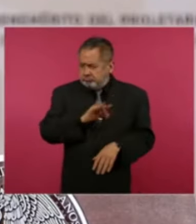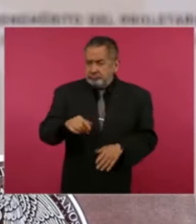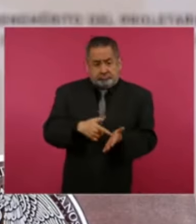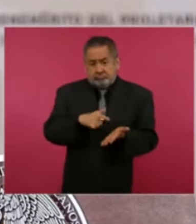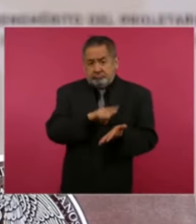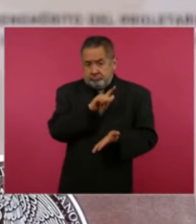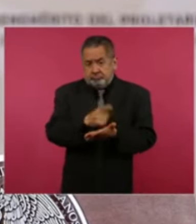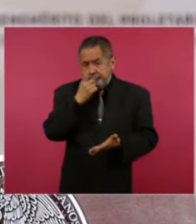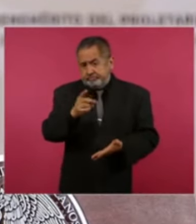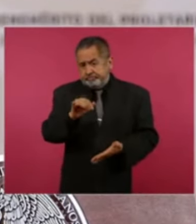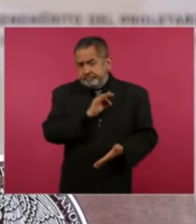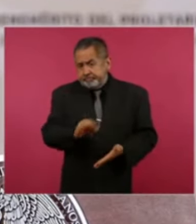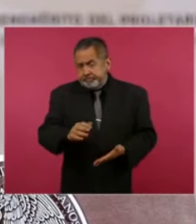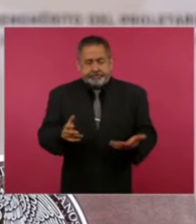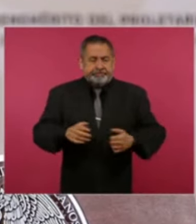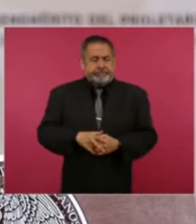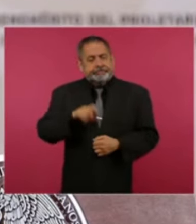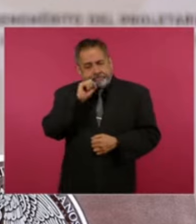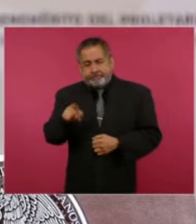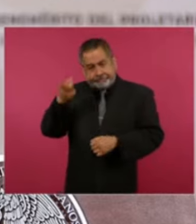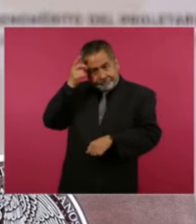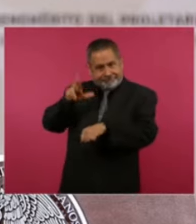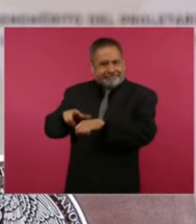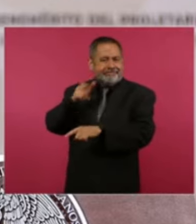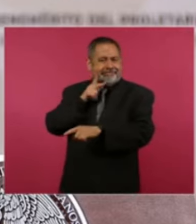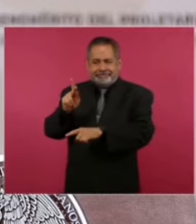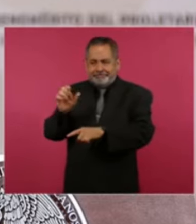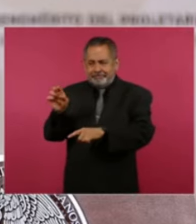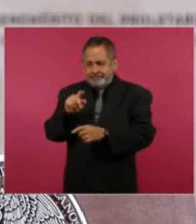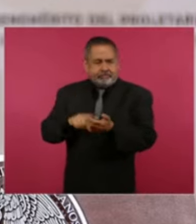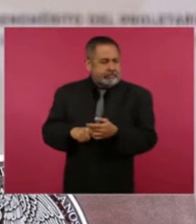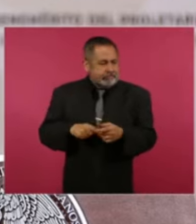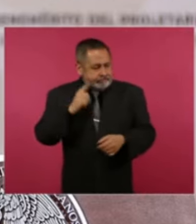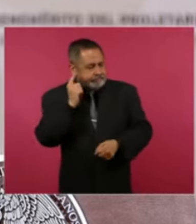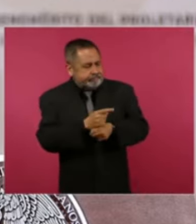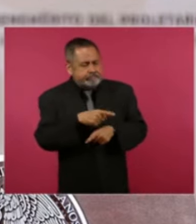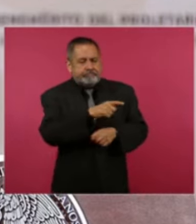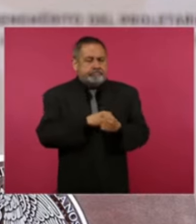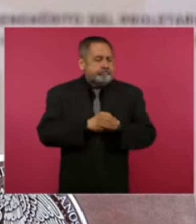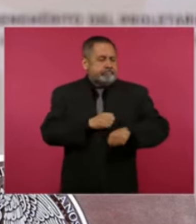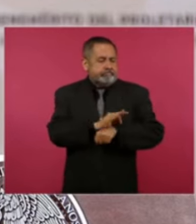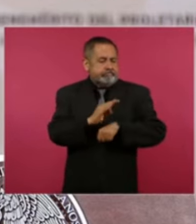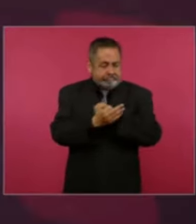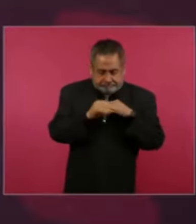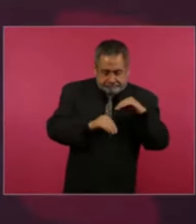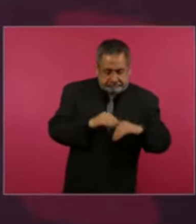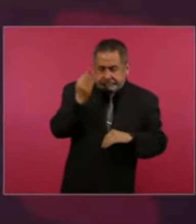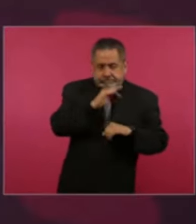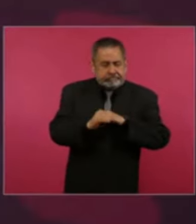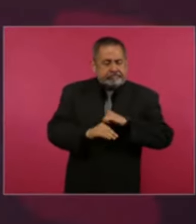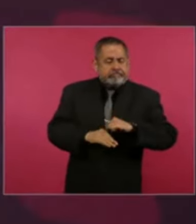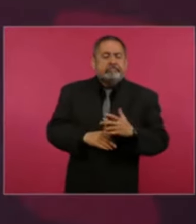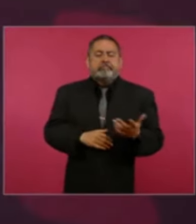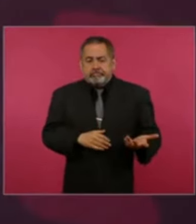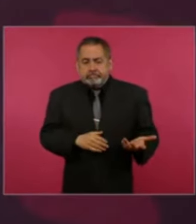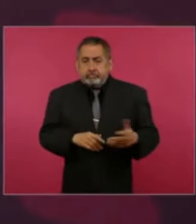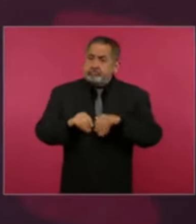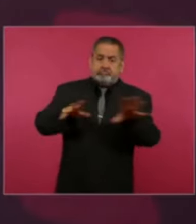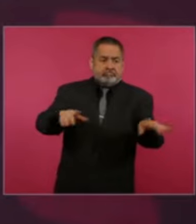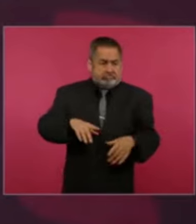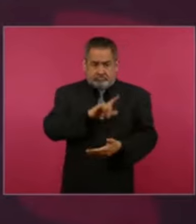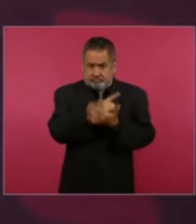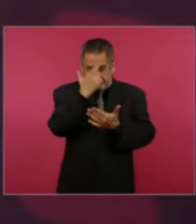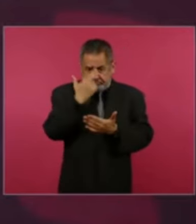También lo que reveló el director de Pemex es un acto de tráfico de influencias, delitos, decía yo, investigados por